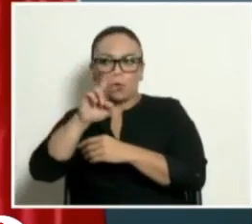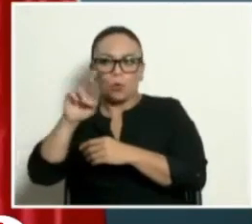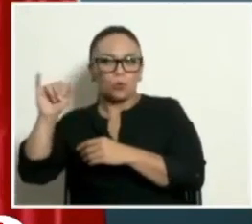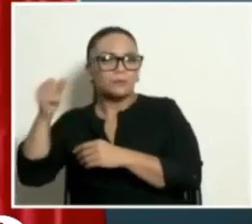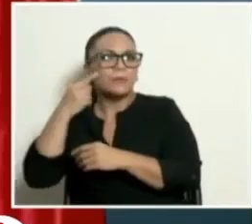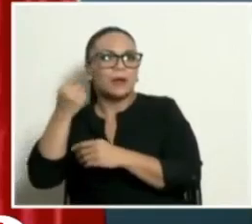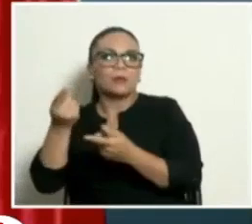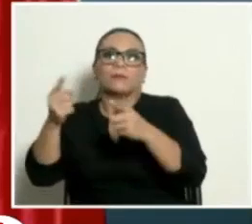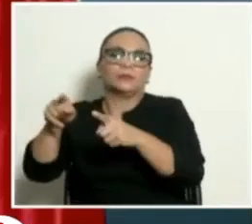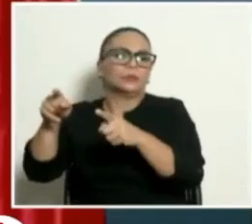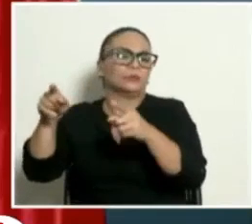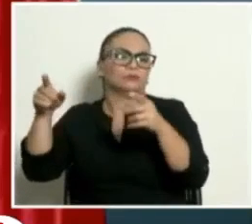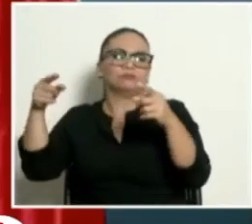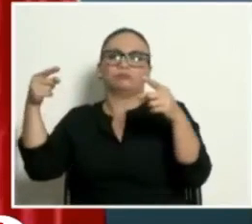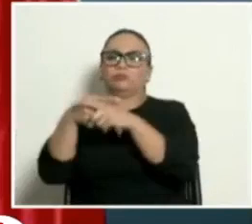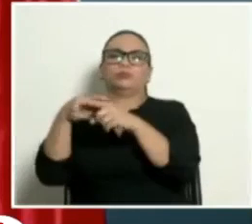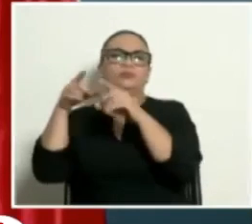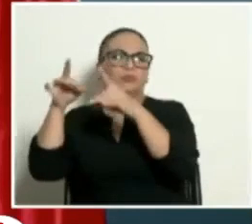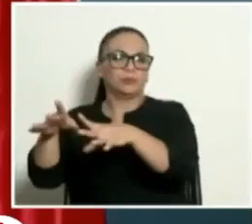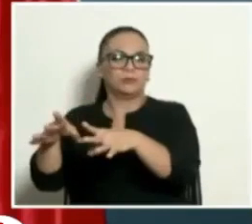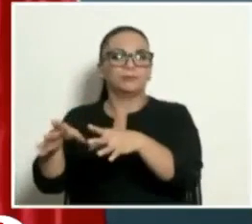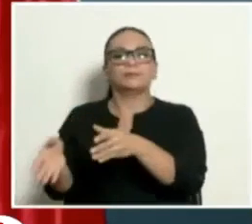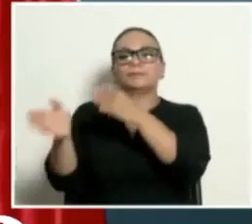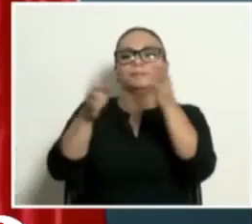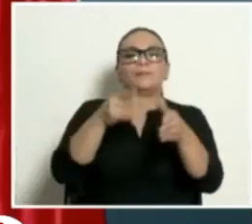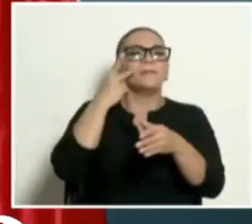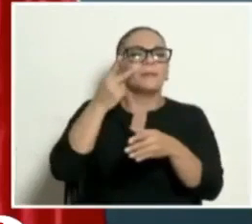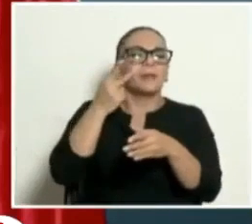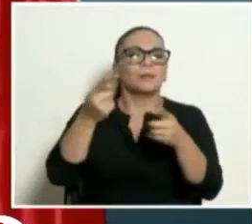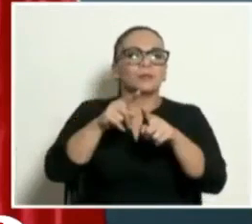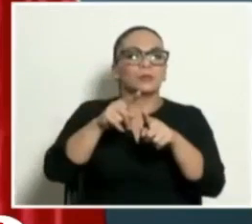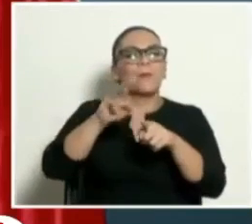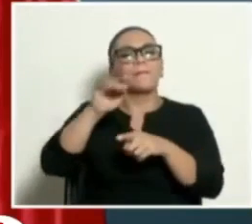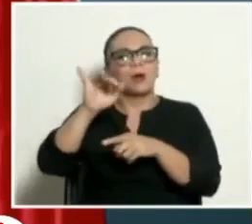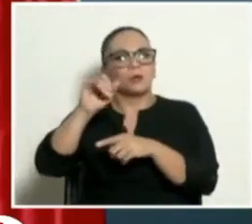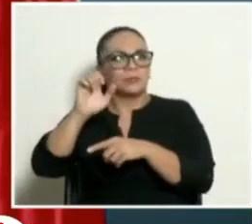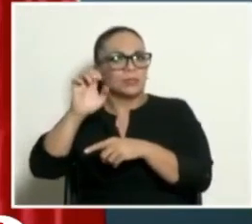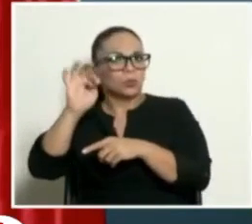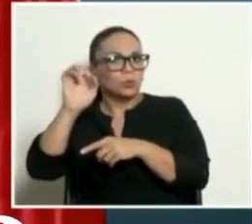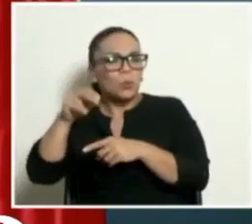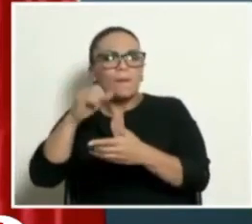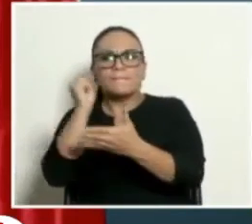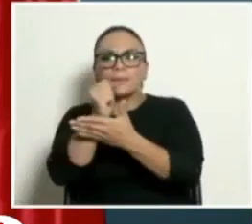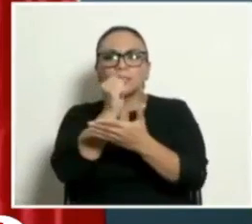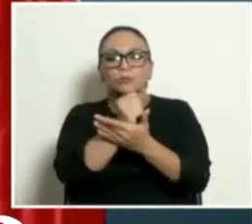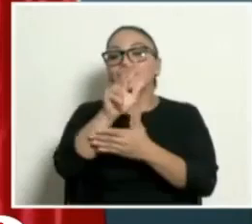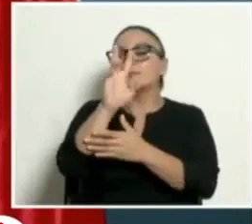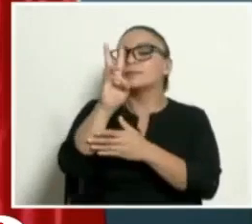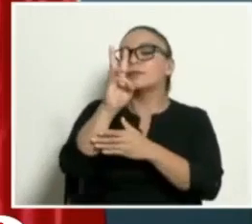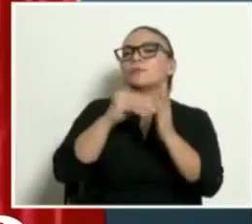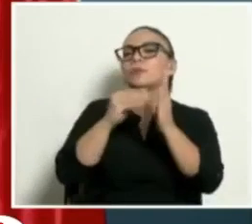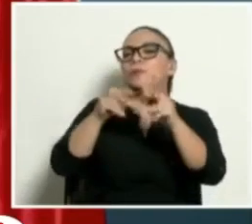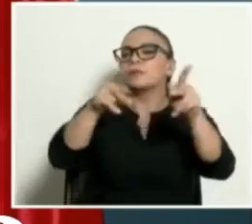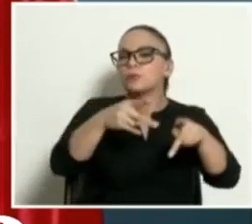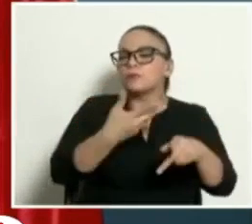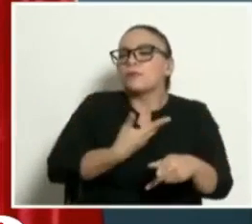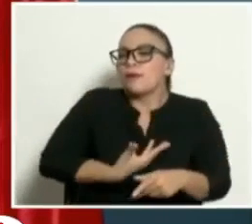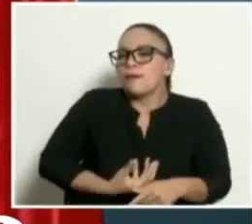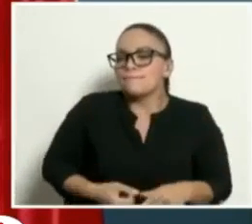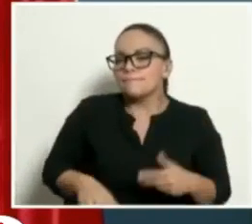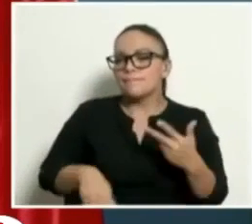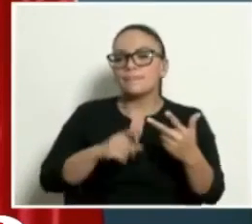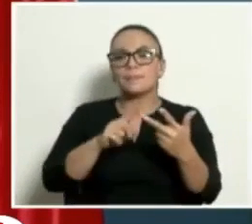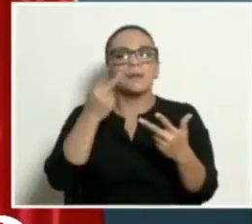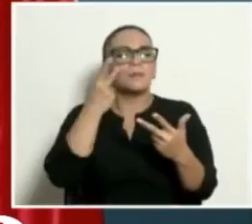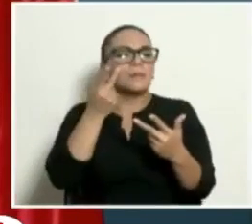lo que pasó con el gran salto hacia adelante de Mao Zedong, mató a 36 millones de personas de hambre. Fíjese lo que